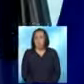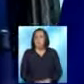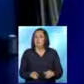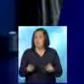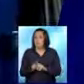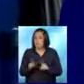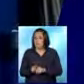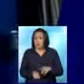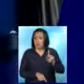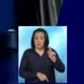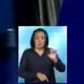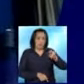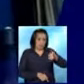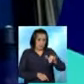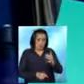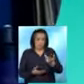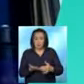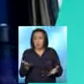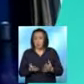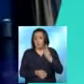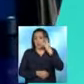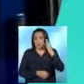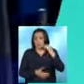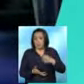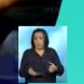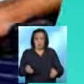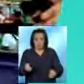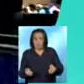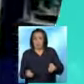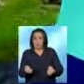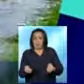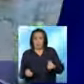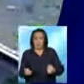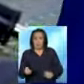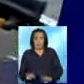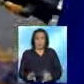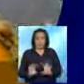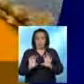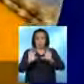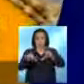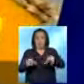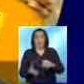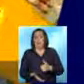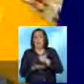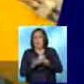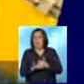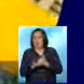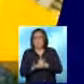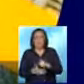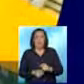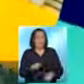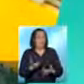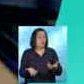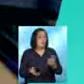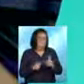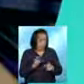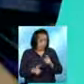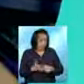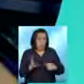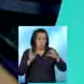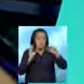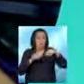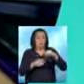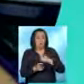Además, Kenji Fujimori reaparece en Chiclayo manejando maquinaria pesada para ayudar a los damnificados por las